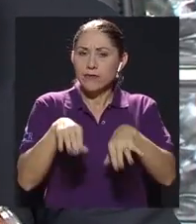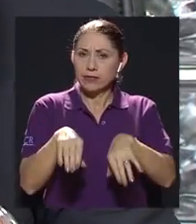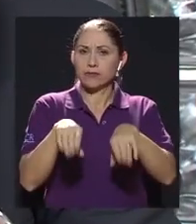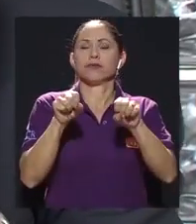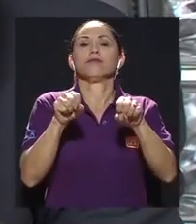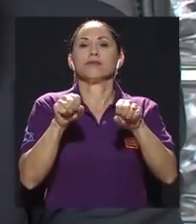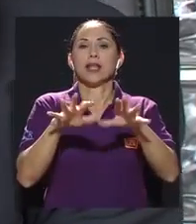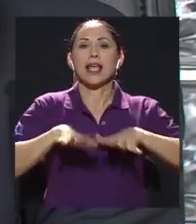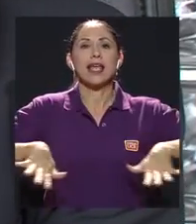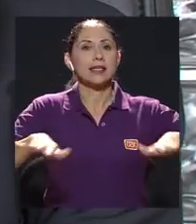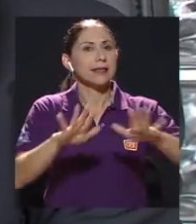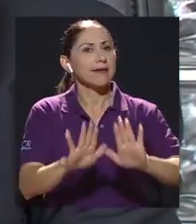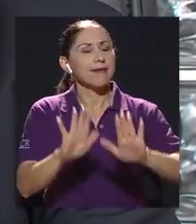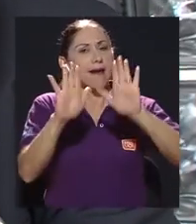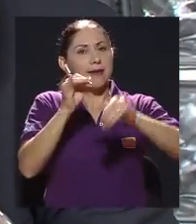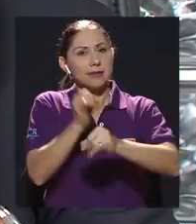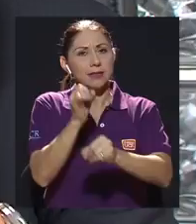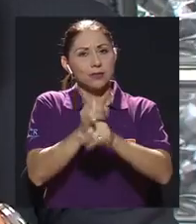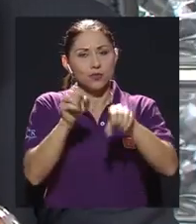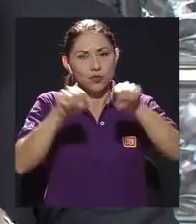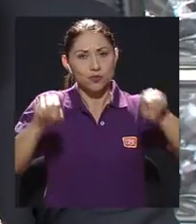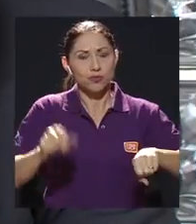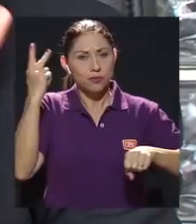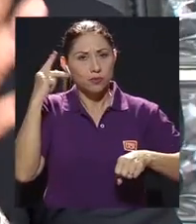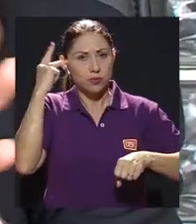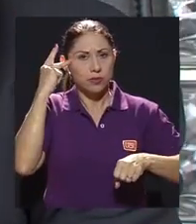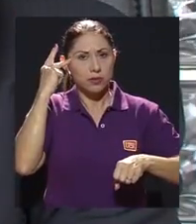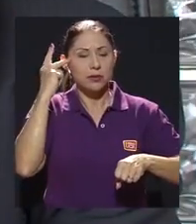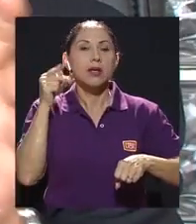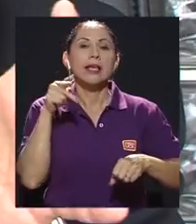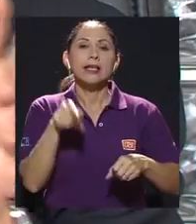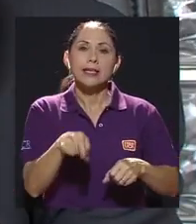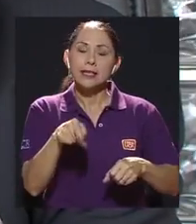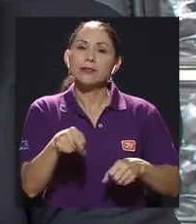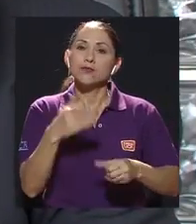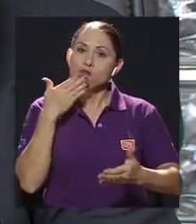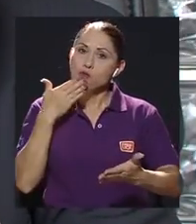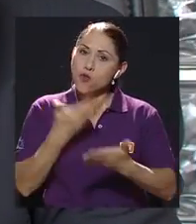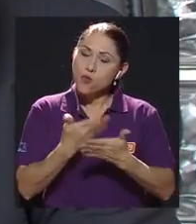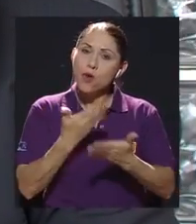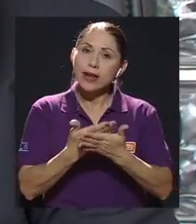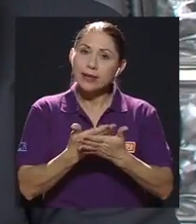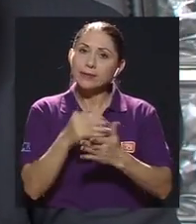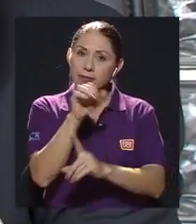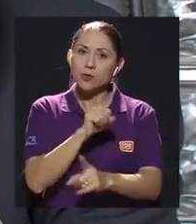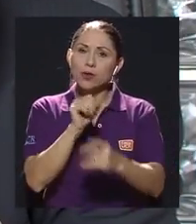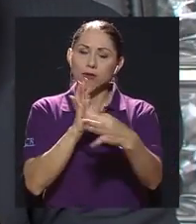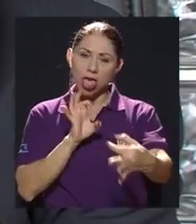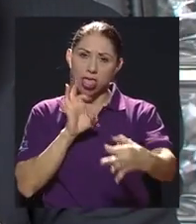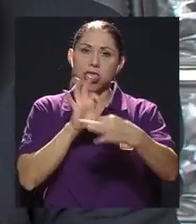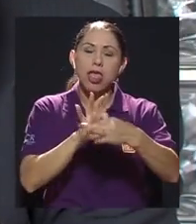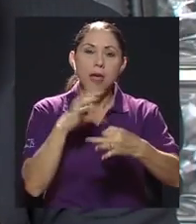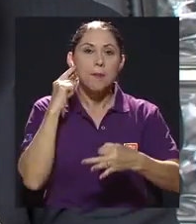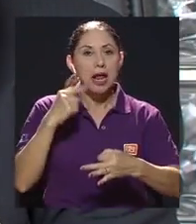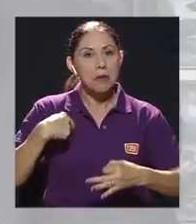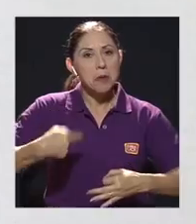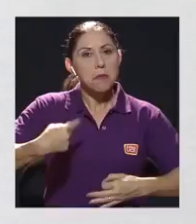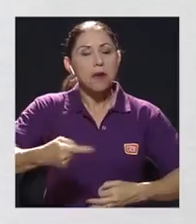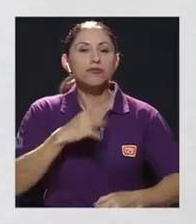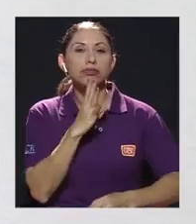esta gran institución del sistema político, y creo que nos genera un muy buen encuadre para las reflexiones que vamos a seguir